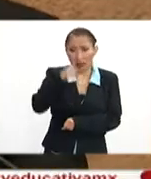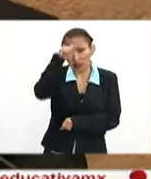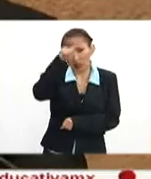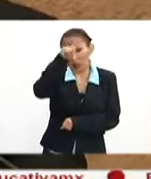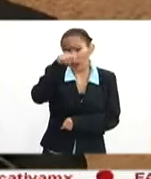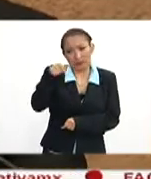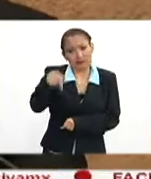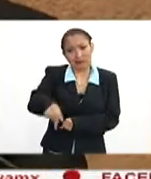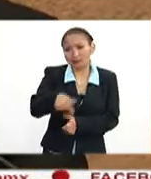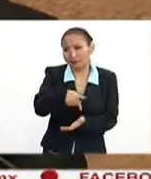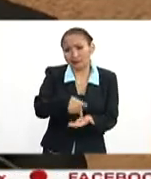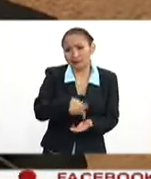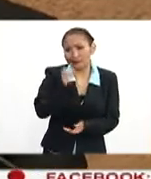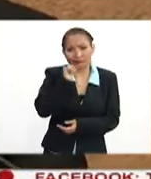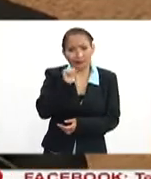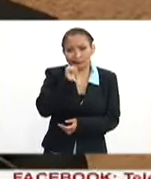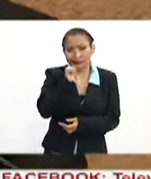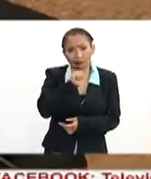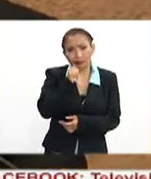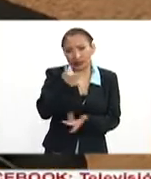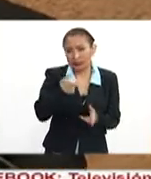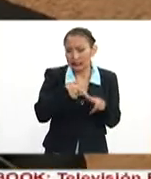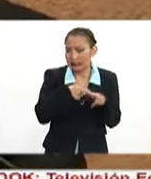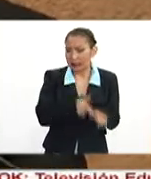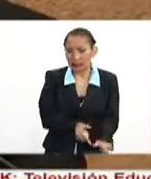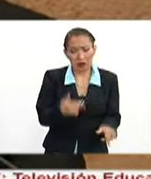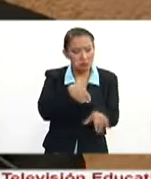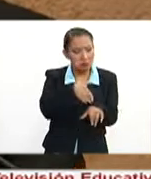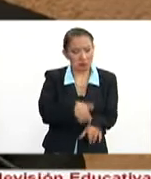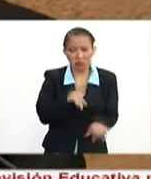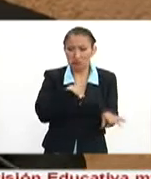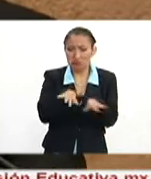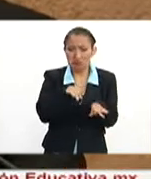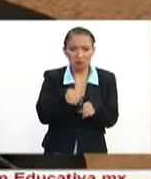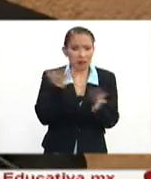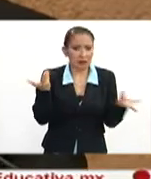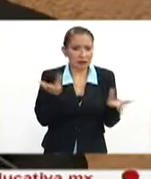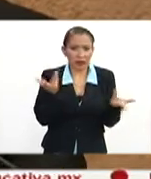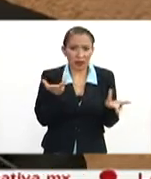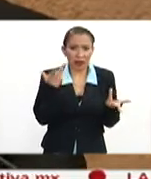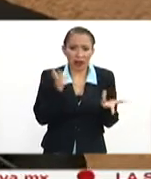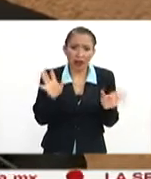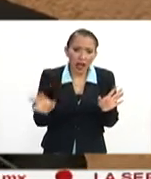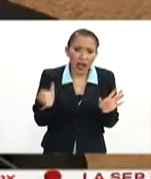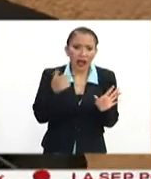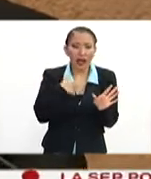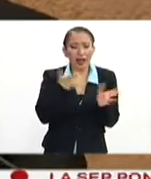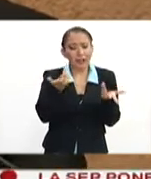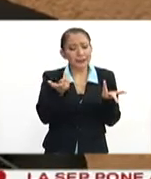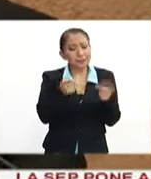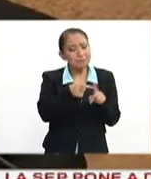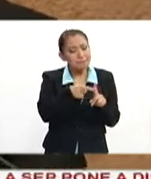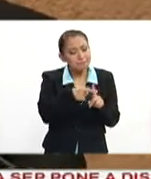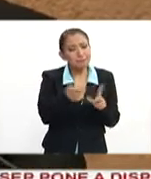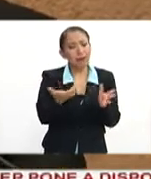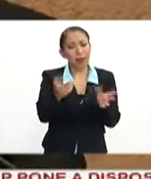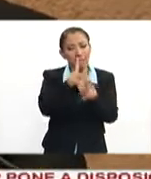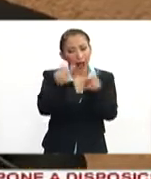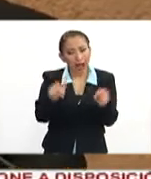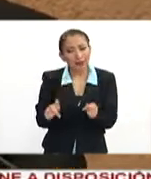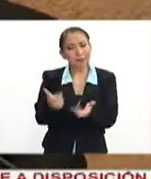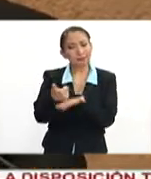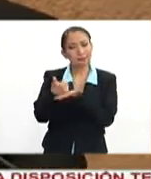sacerdotes estamos ahí y seguiremos cumpliendo nuestra misión, que es evangelizar y que es construir la